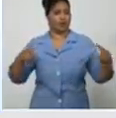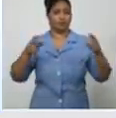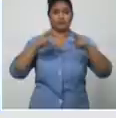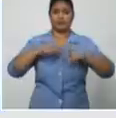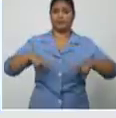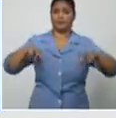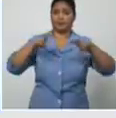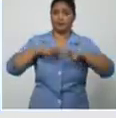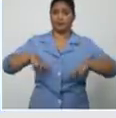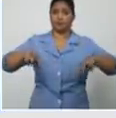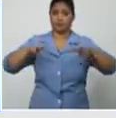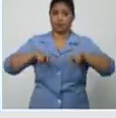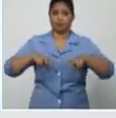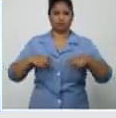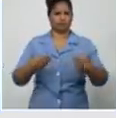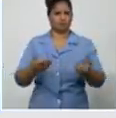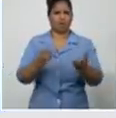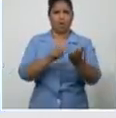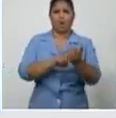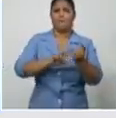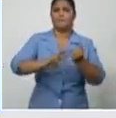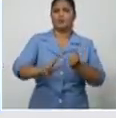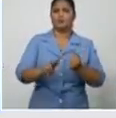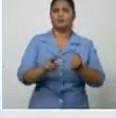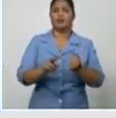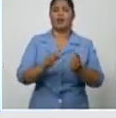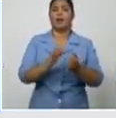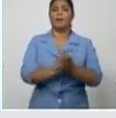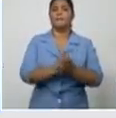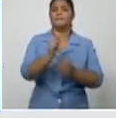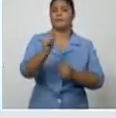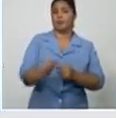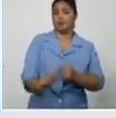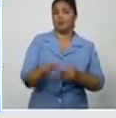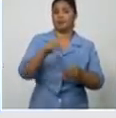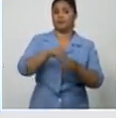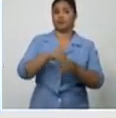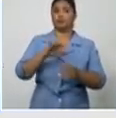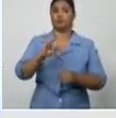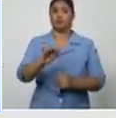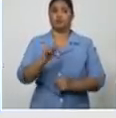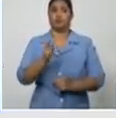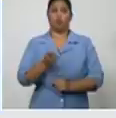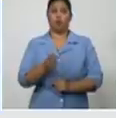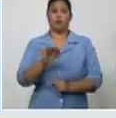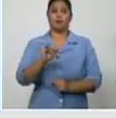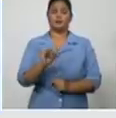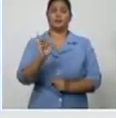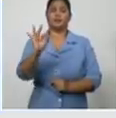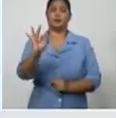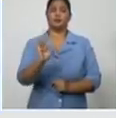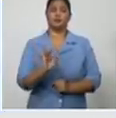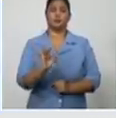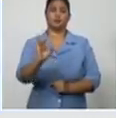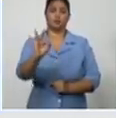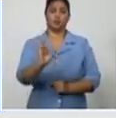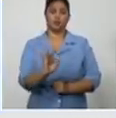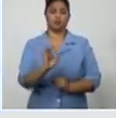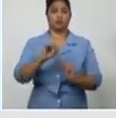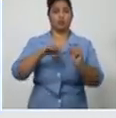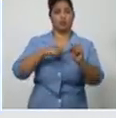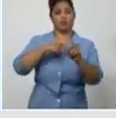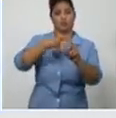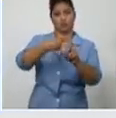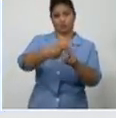ayer en Mayabeque, que el 7,7% de todas las muestras analizadas resultó positiva a la